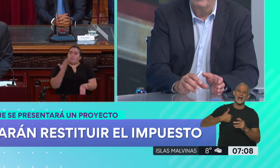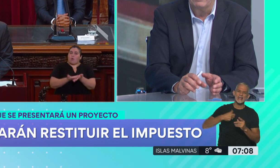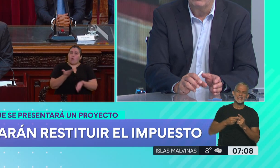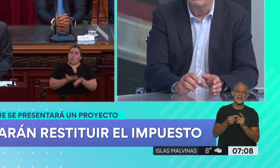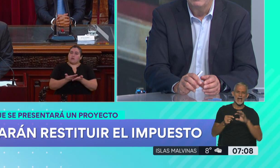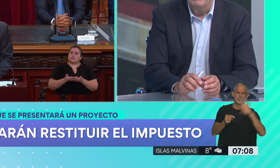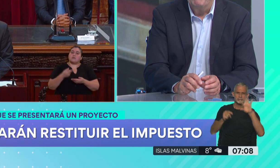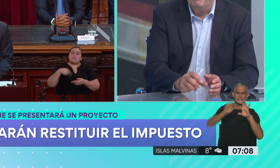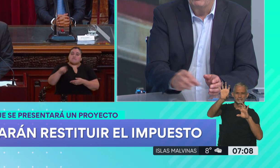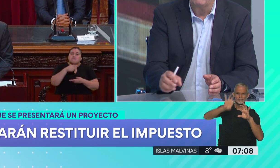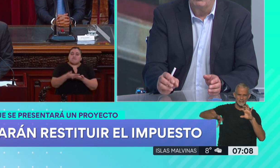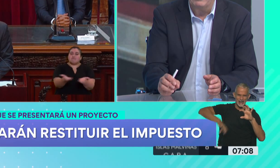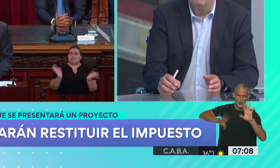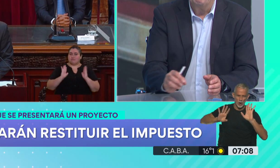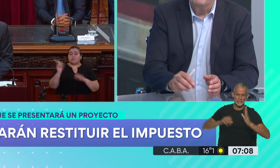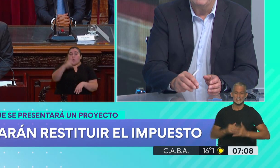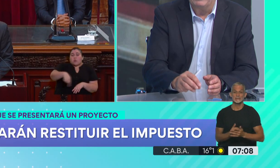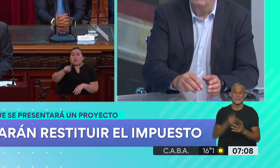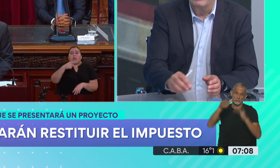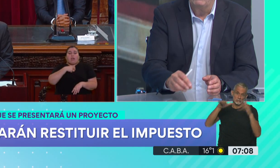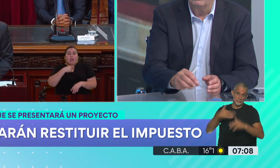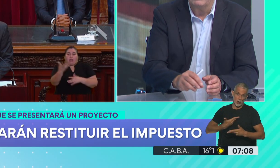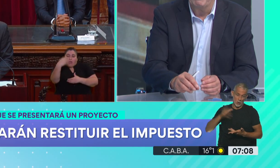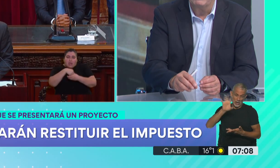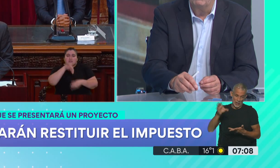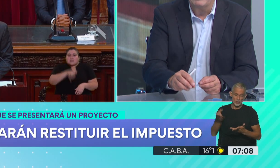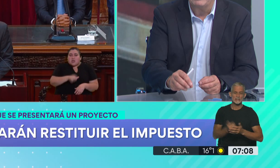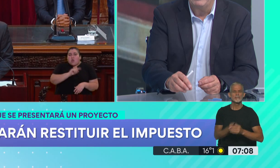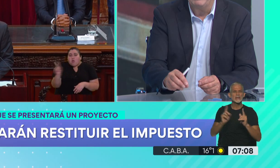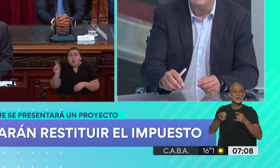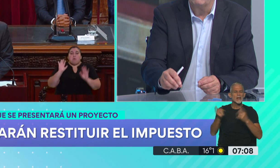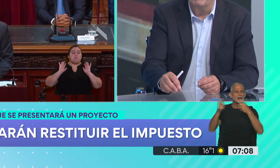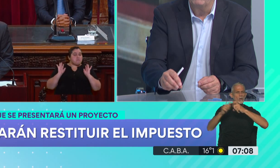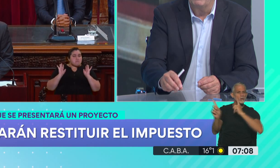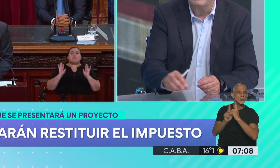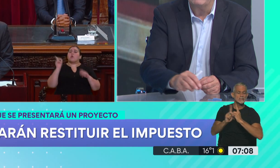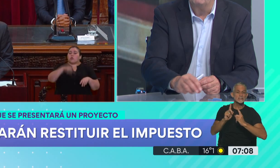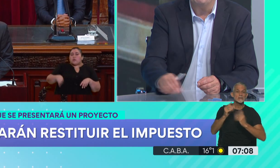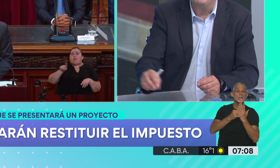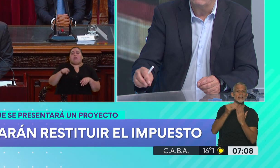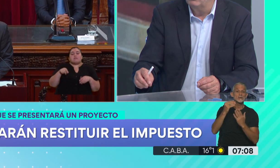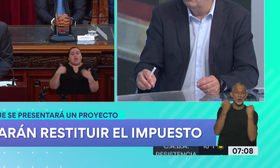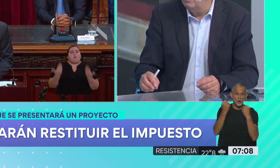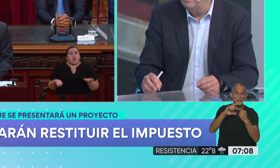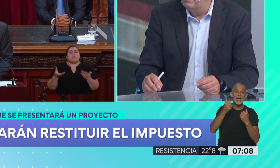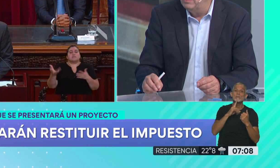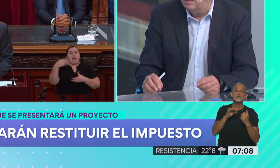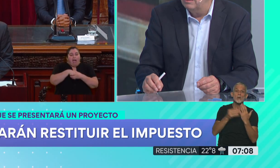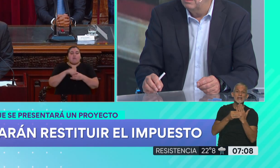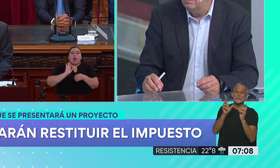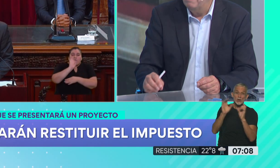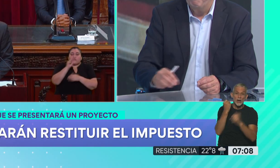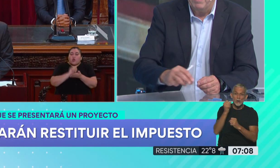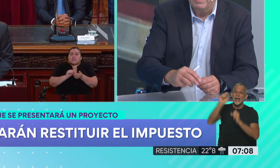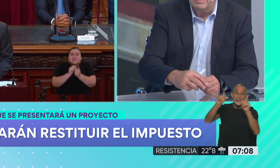a esos gobernadores. Y por el otro lado, algunas reuniones en particular que el ministro Caputo va a tener con los ministros de Economía